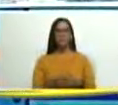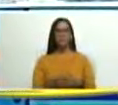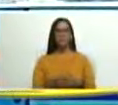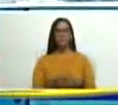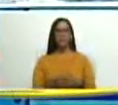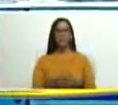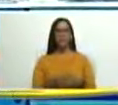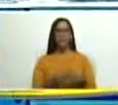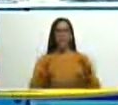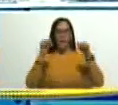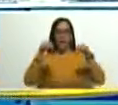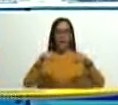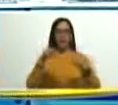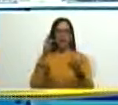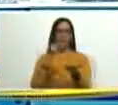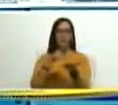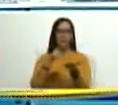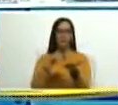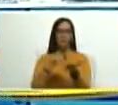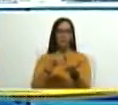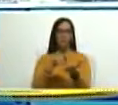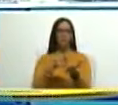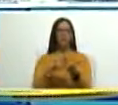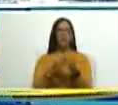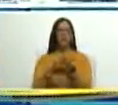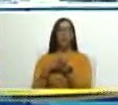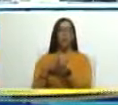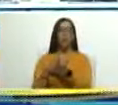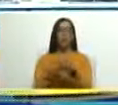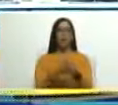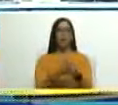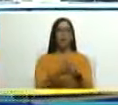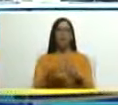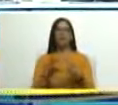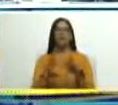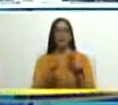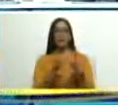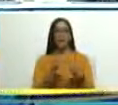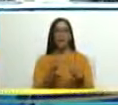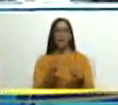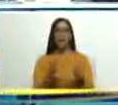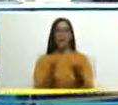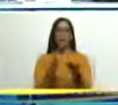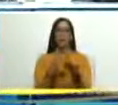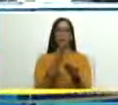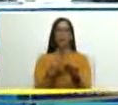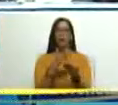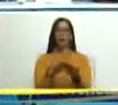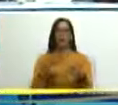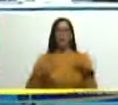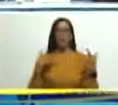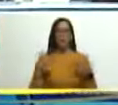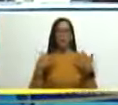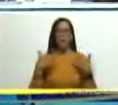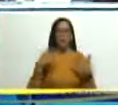Aquí tengo en mi mano una guía que se llama Cuadernillo de Actividades